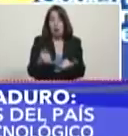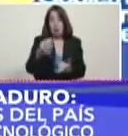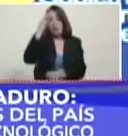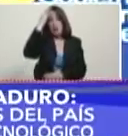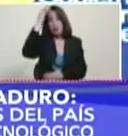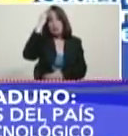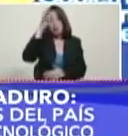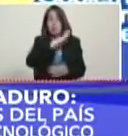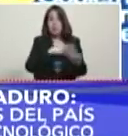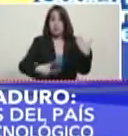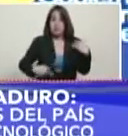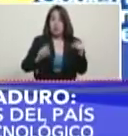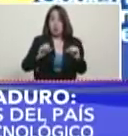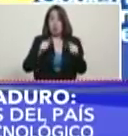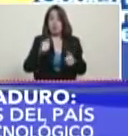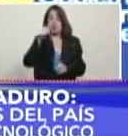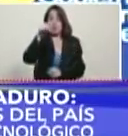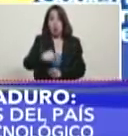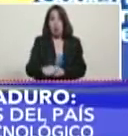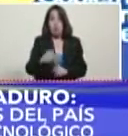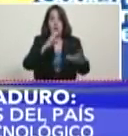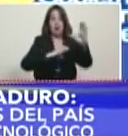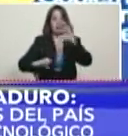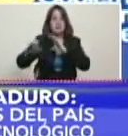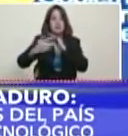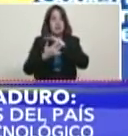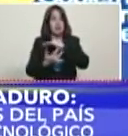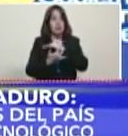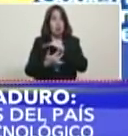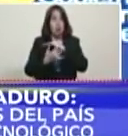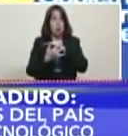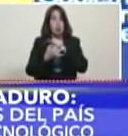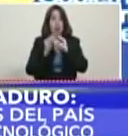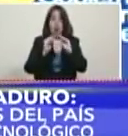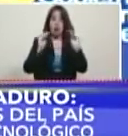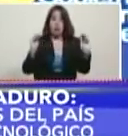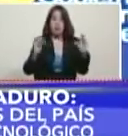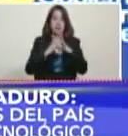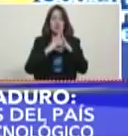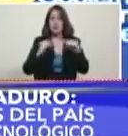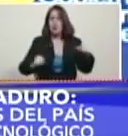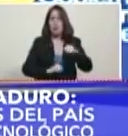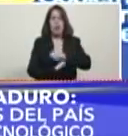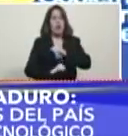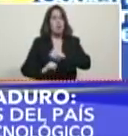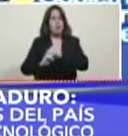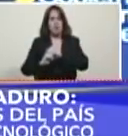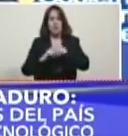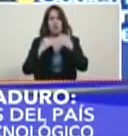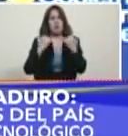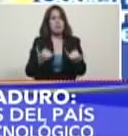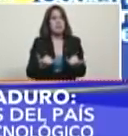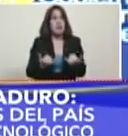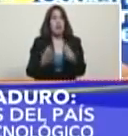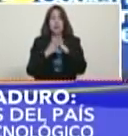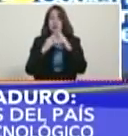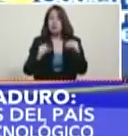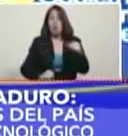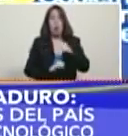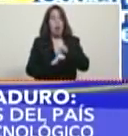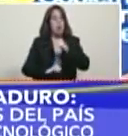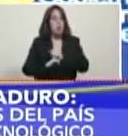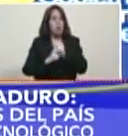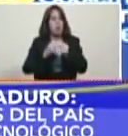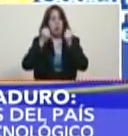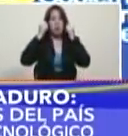Consejo Presidencial para la Ciencia, la Tecnología y la Innovación, tienen todo el apoyo para que todo ese conocimiento hoy